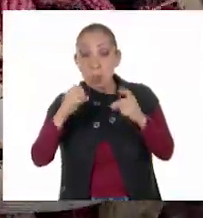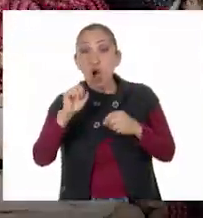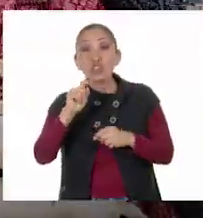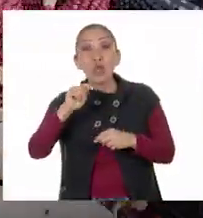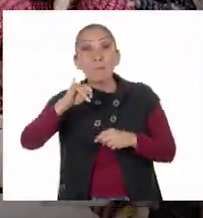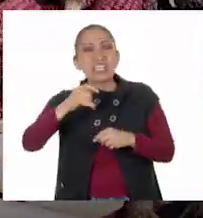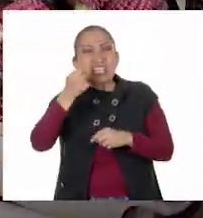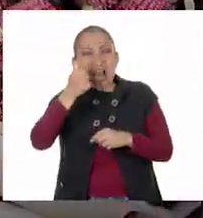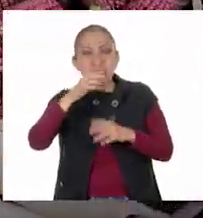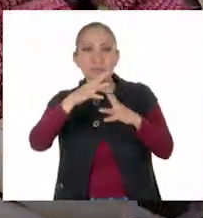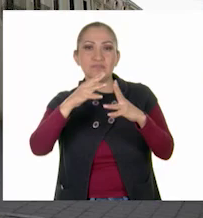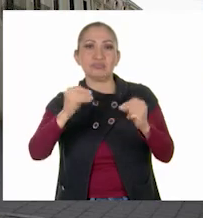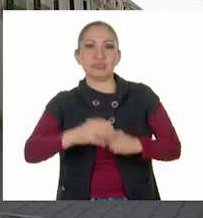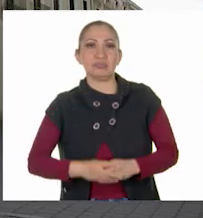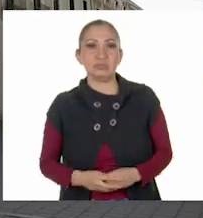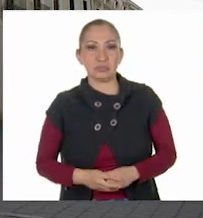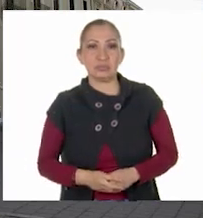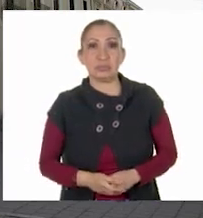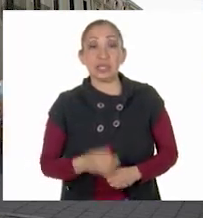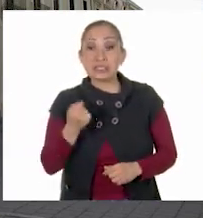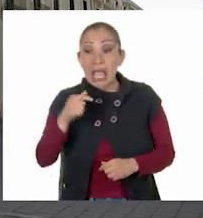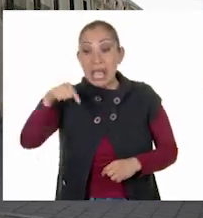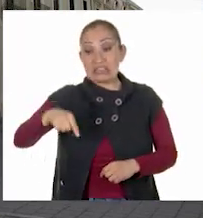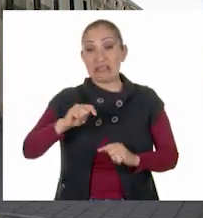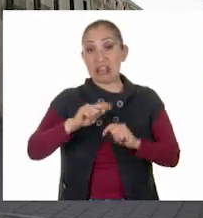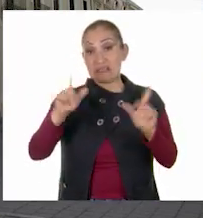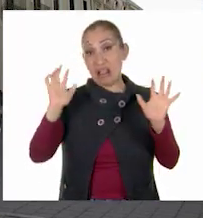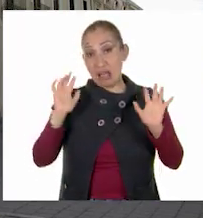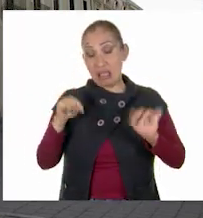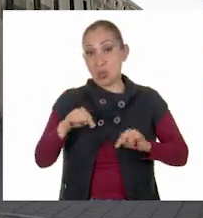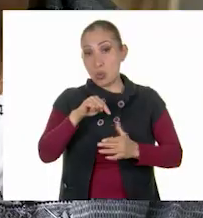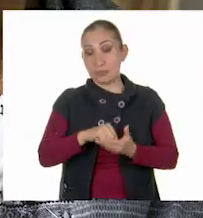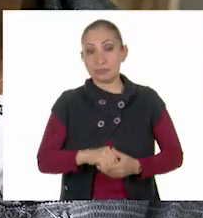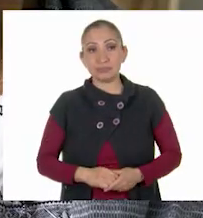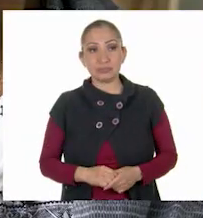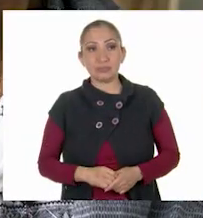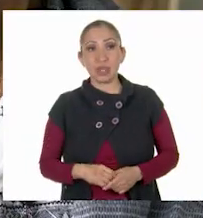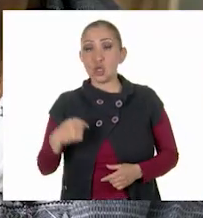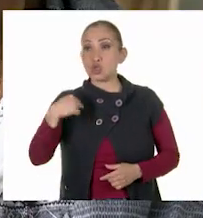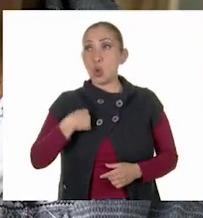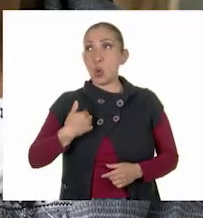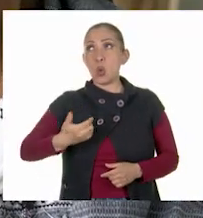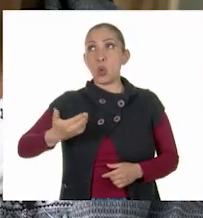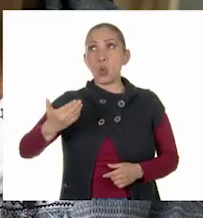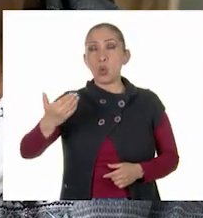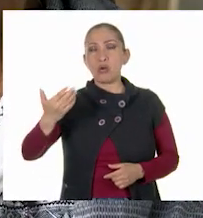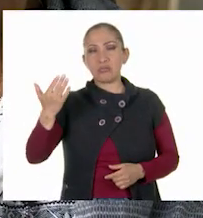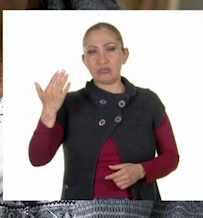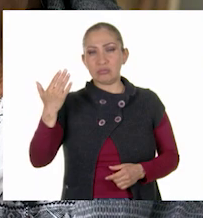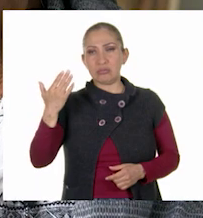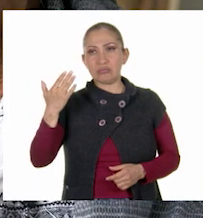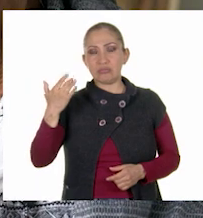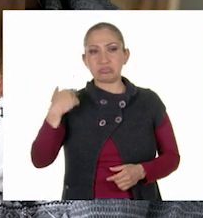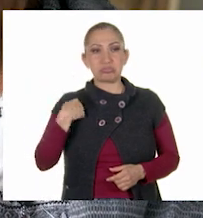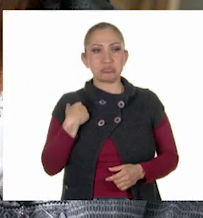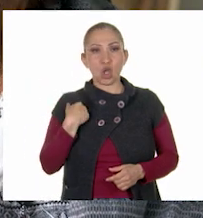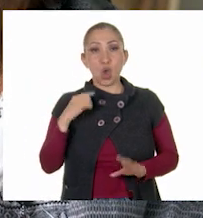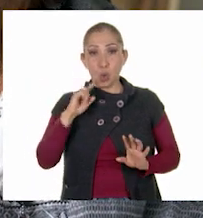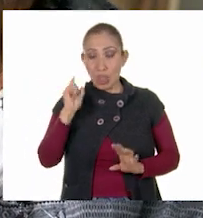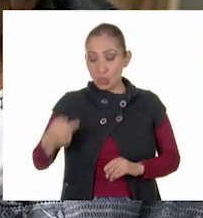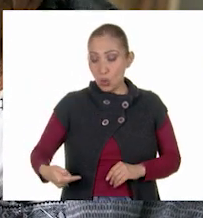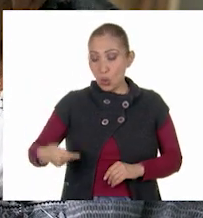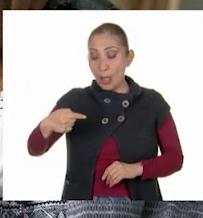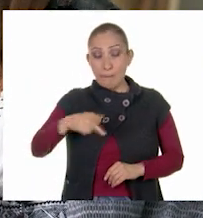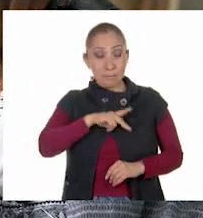otomí al borde de la extinción, al menos en Tlaxcala. Pues yo desde que crecí,